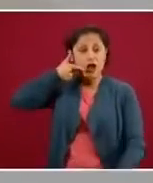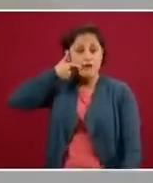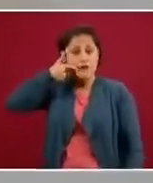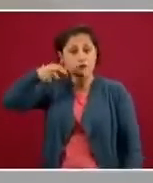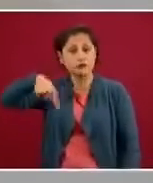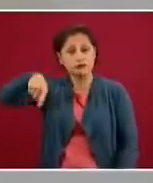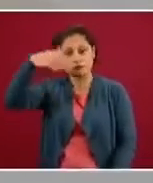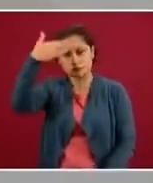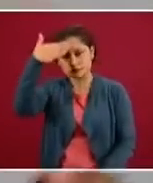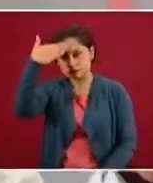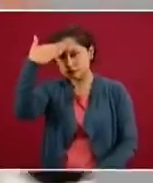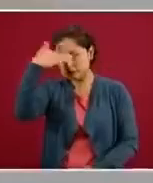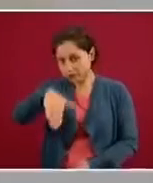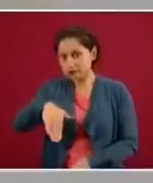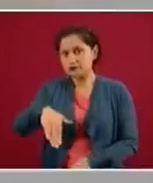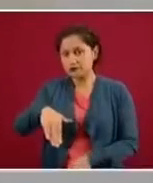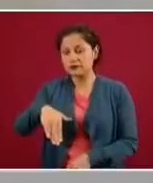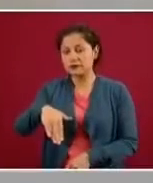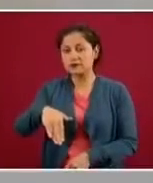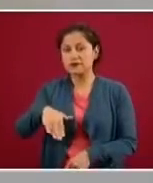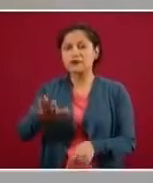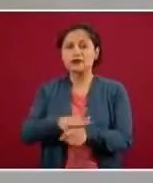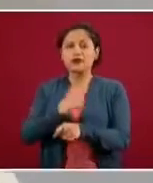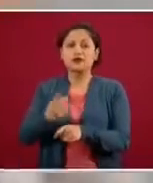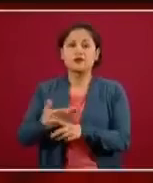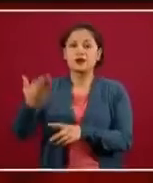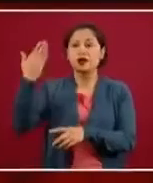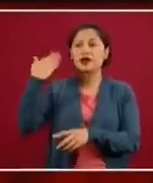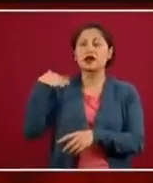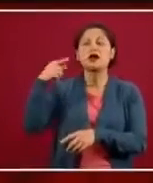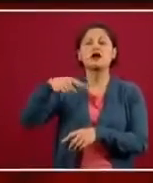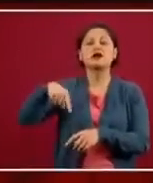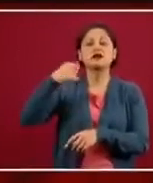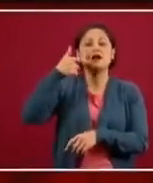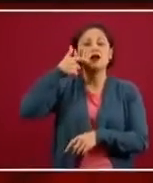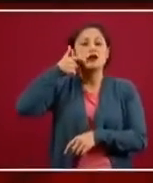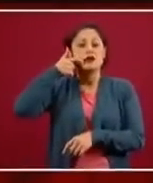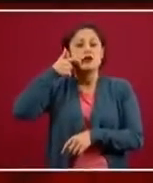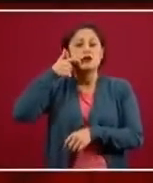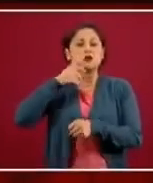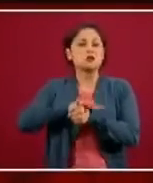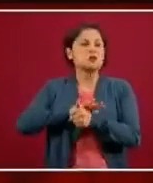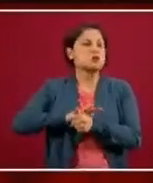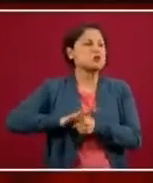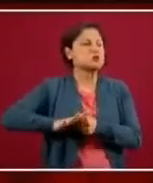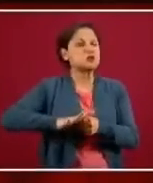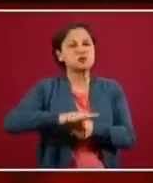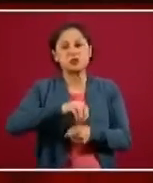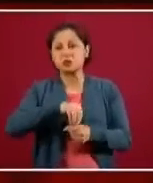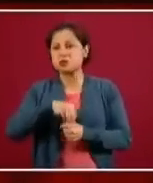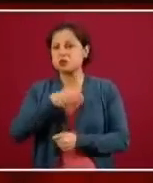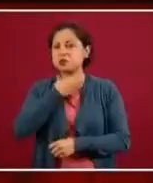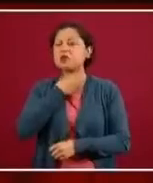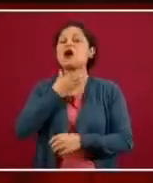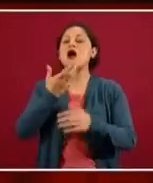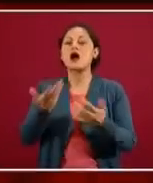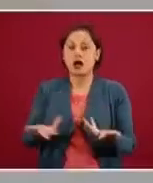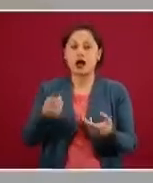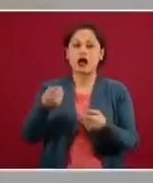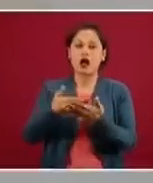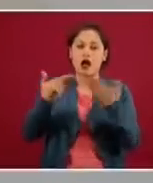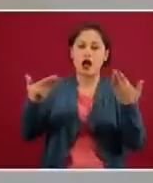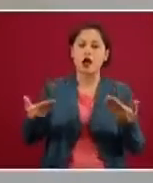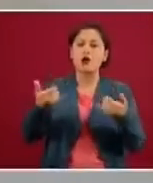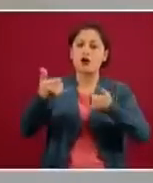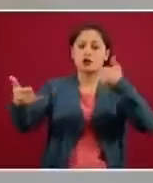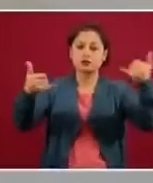de un episodio en donde se nos saturó el centro de llamadas, lo expandimos masivamente, estamos lejos de que se nos sature, entonces usted